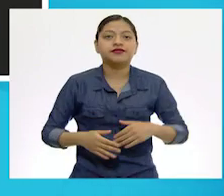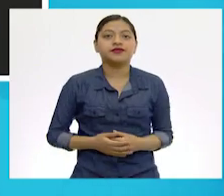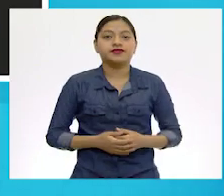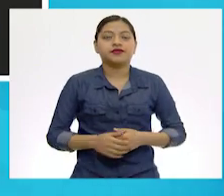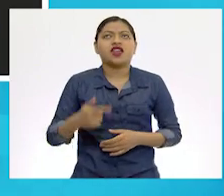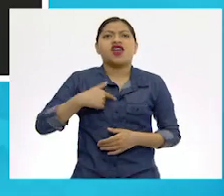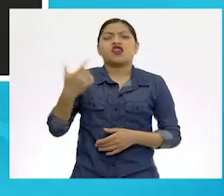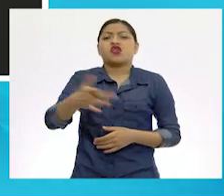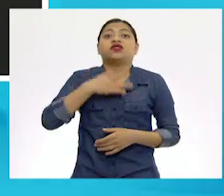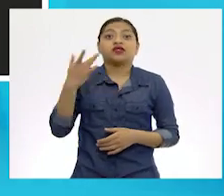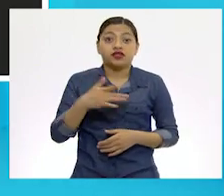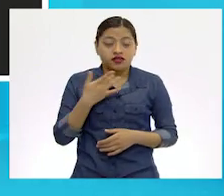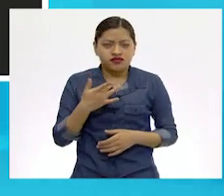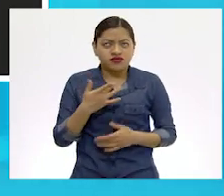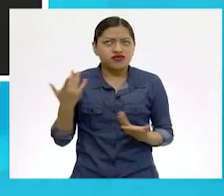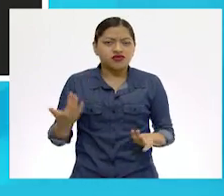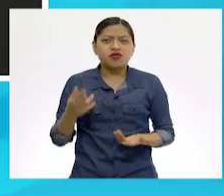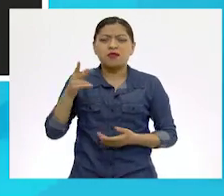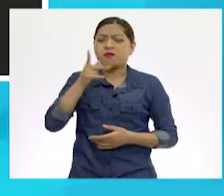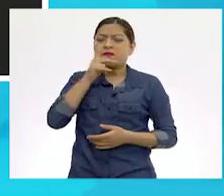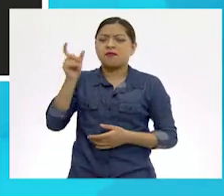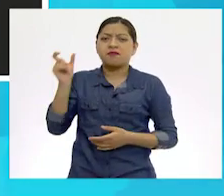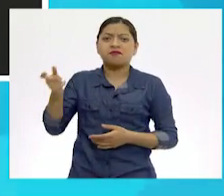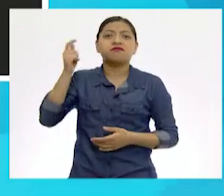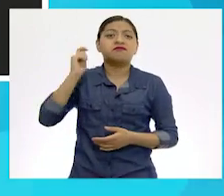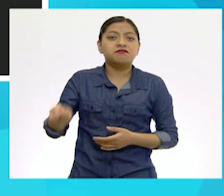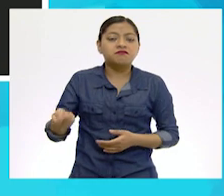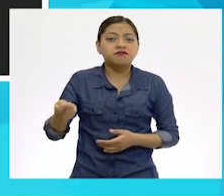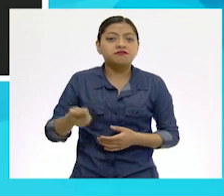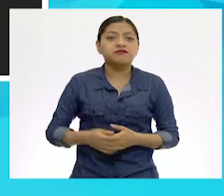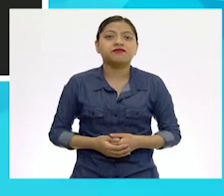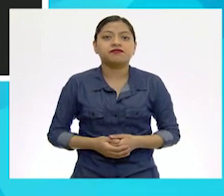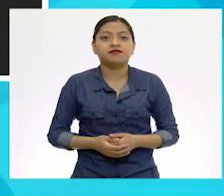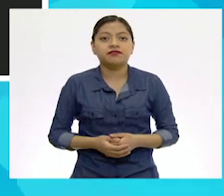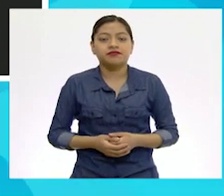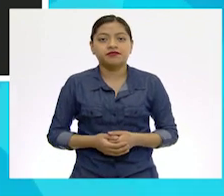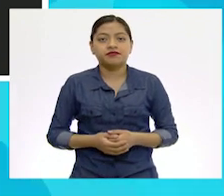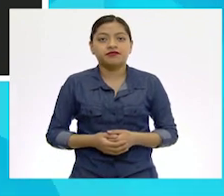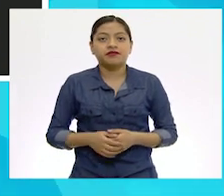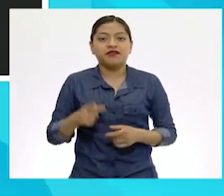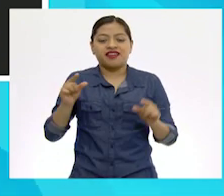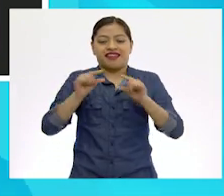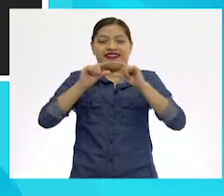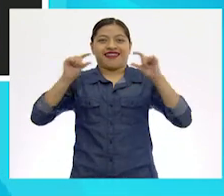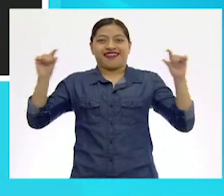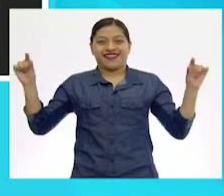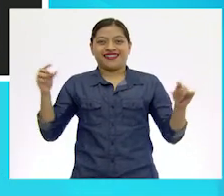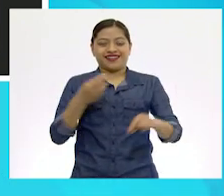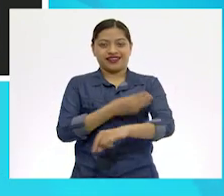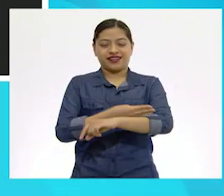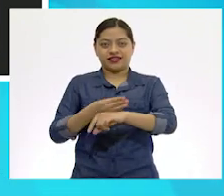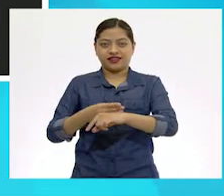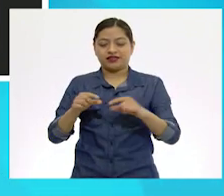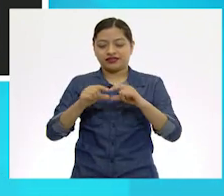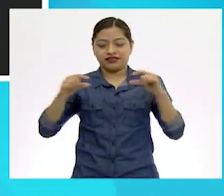Yo creo que es una regla grande.